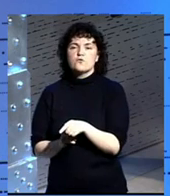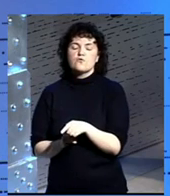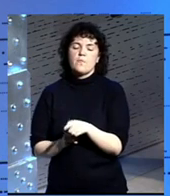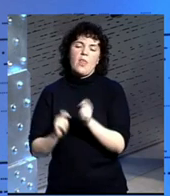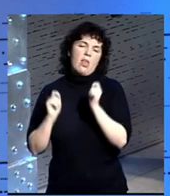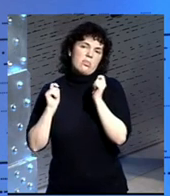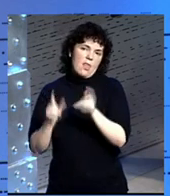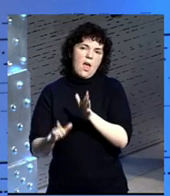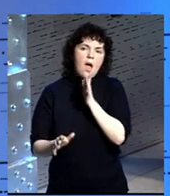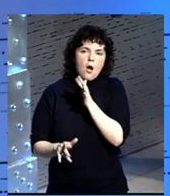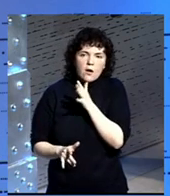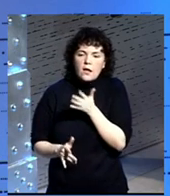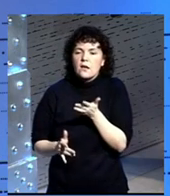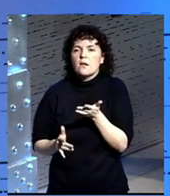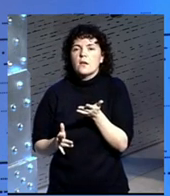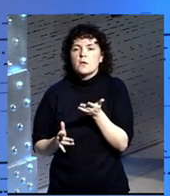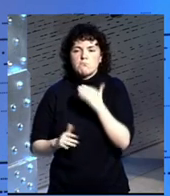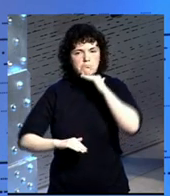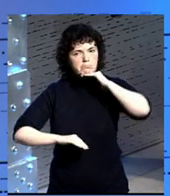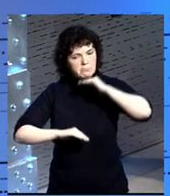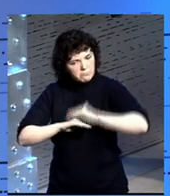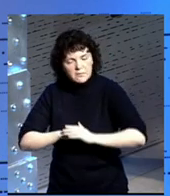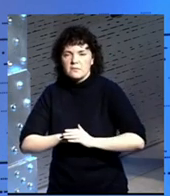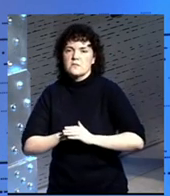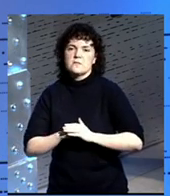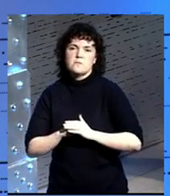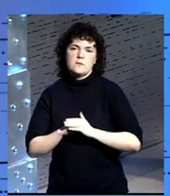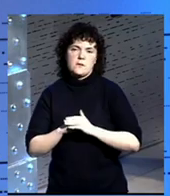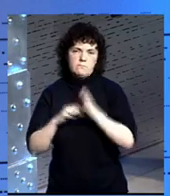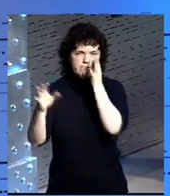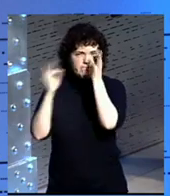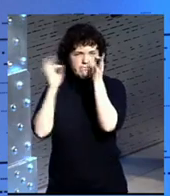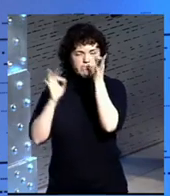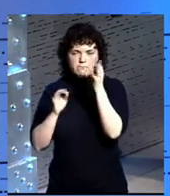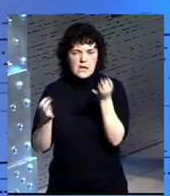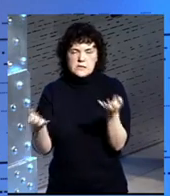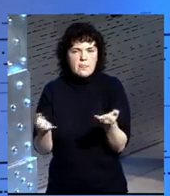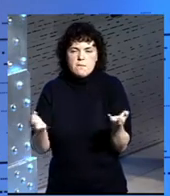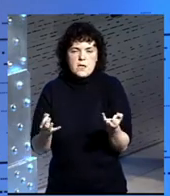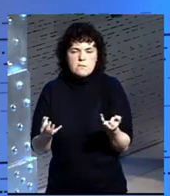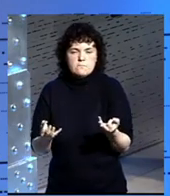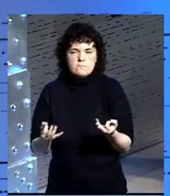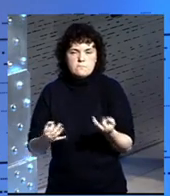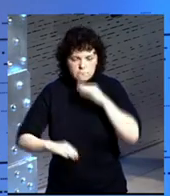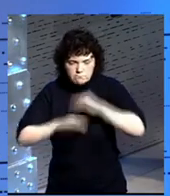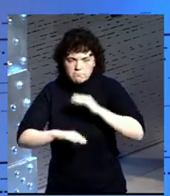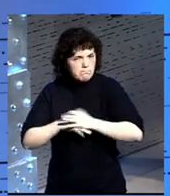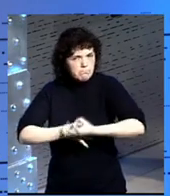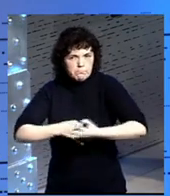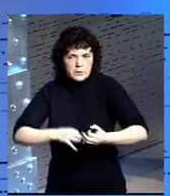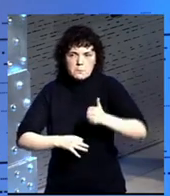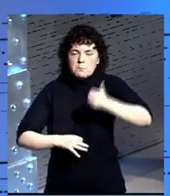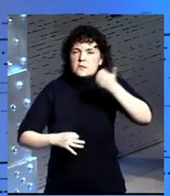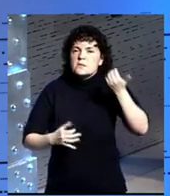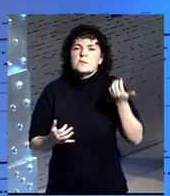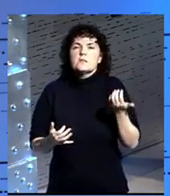una especie de disciplina mucho más rabiosa, ¿no? No sé si mencionarlo en tu